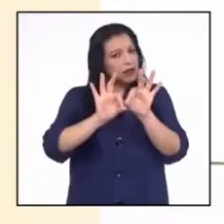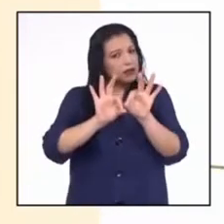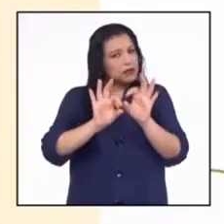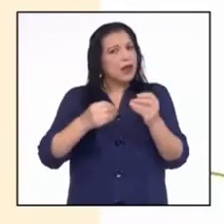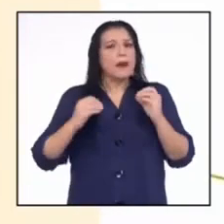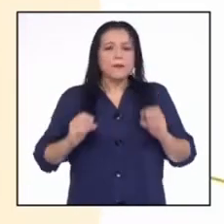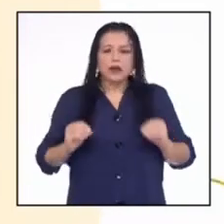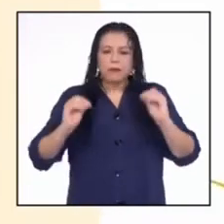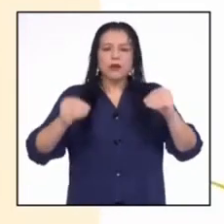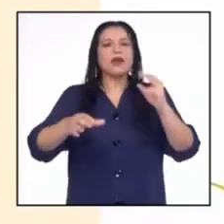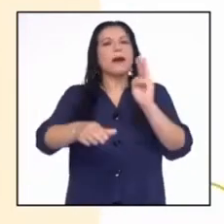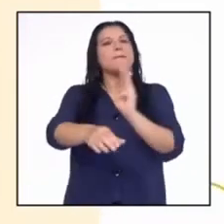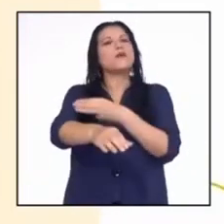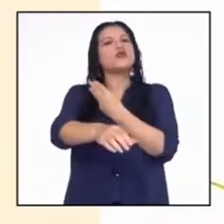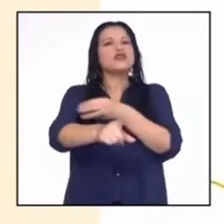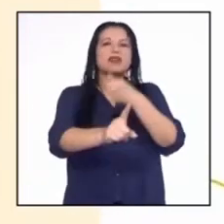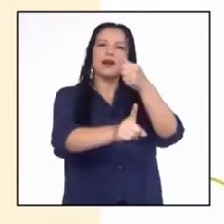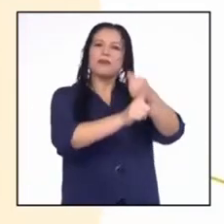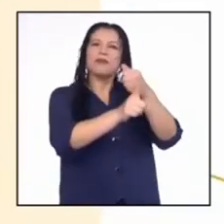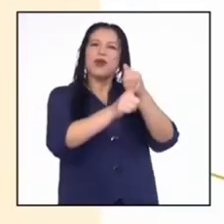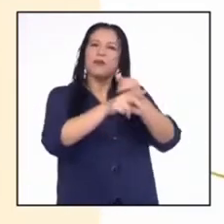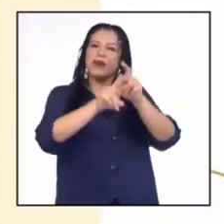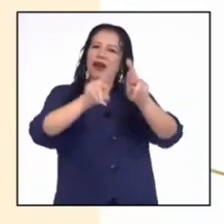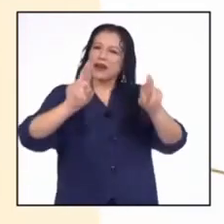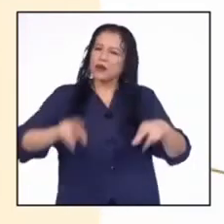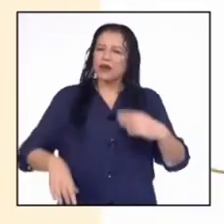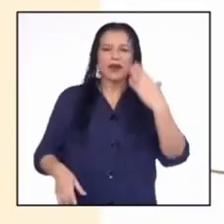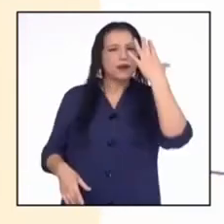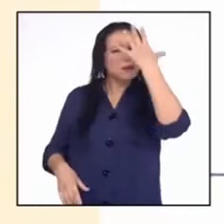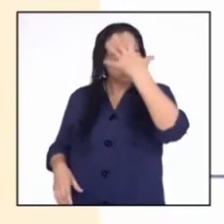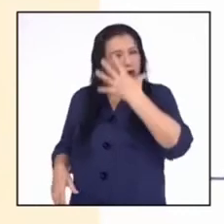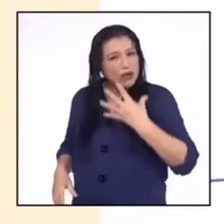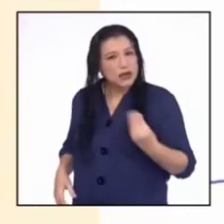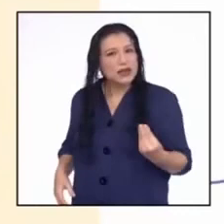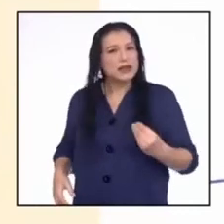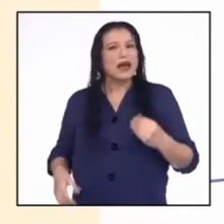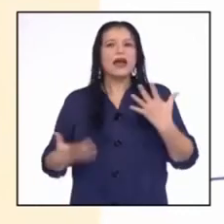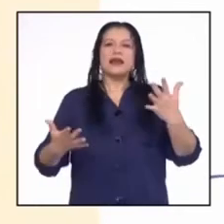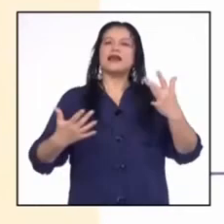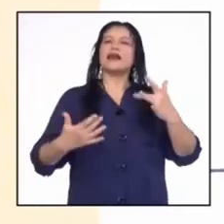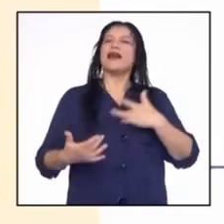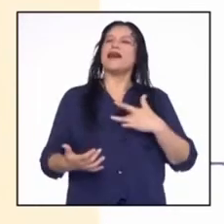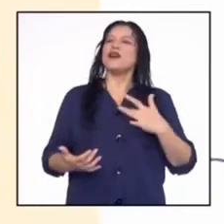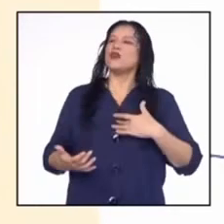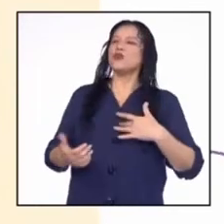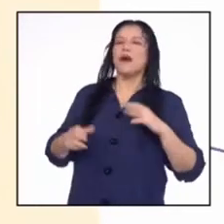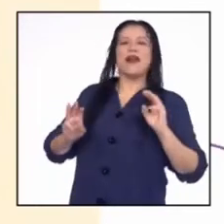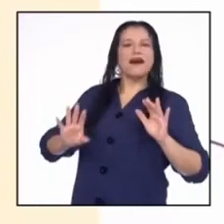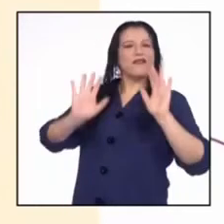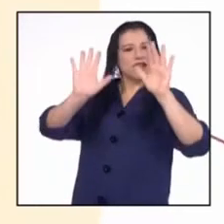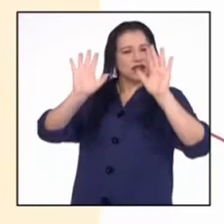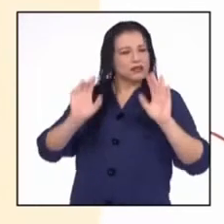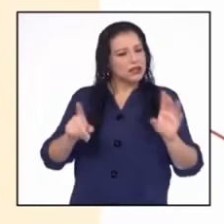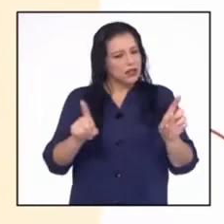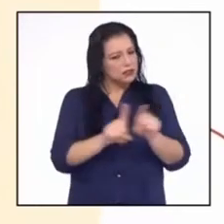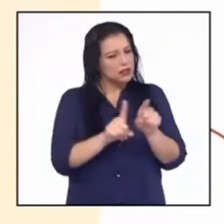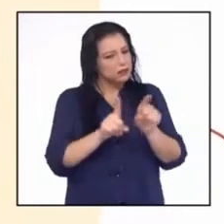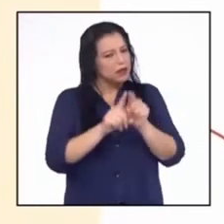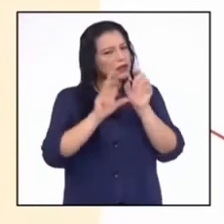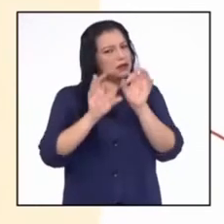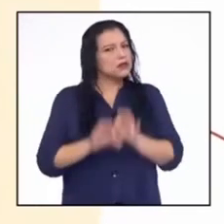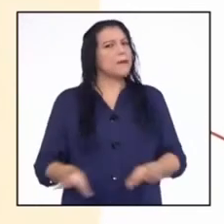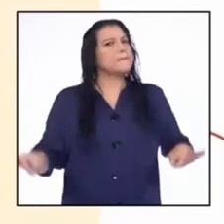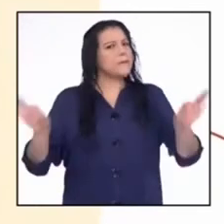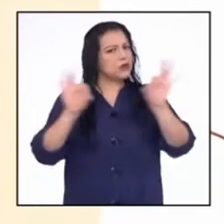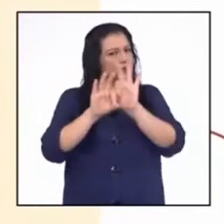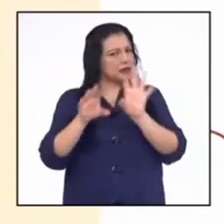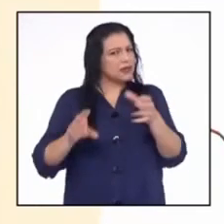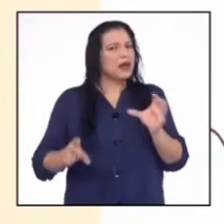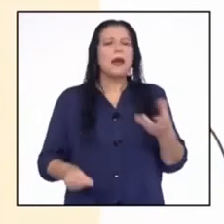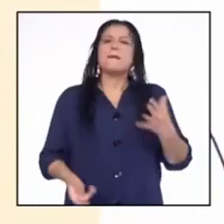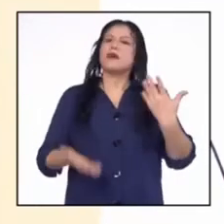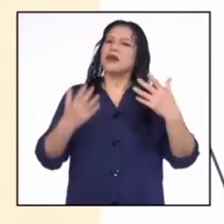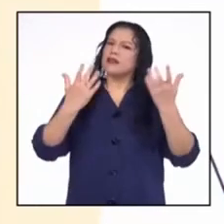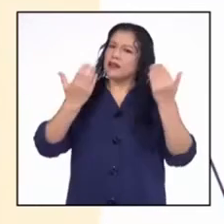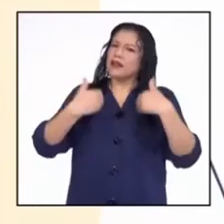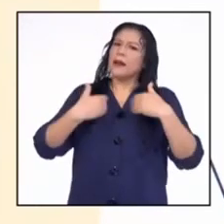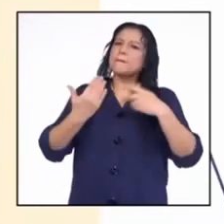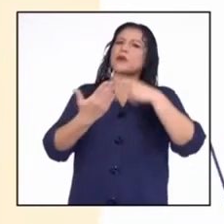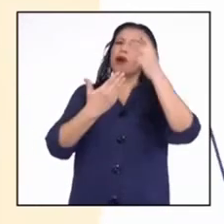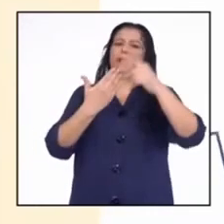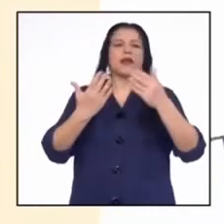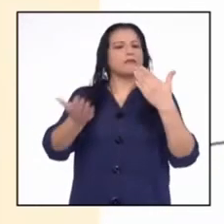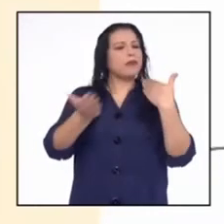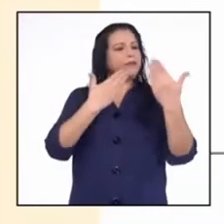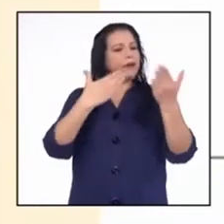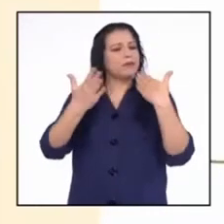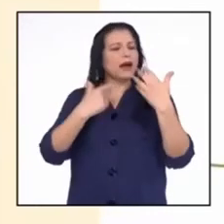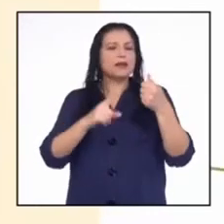porque ponía música regional bien bonita y que les parecía genial. También ha sido importante porque había programas de